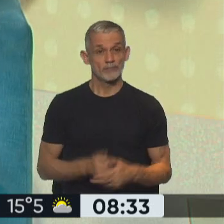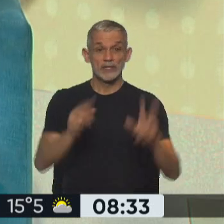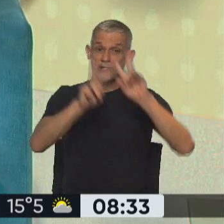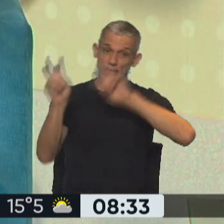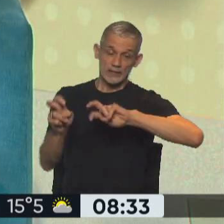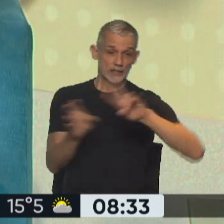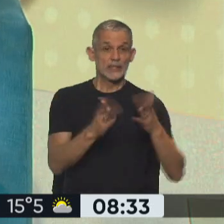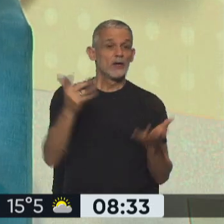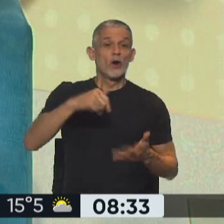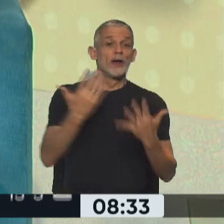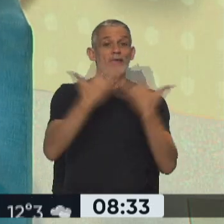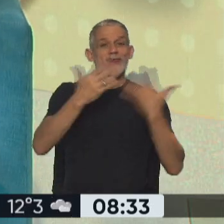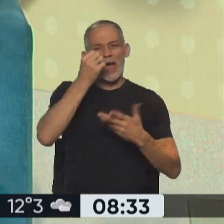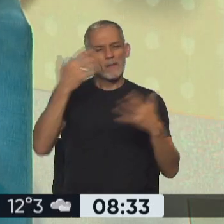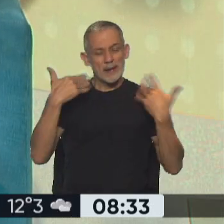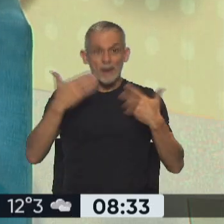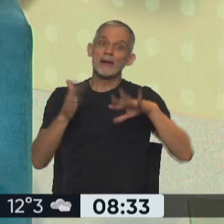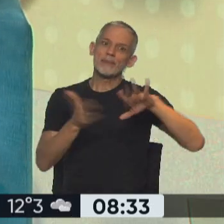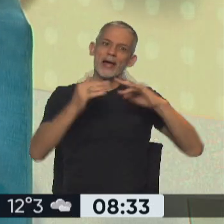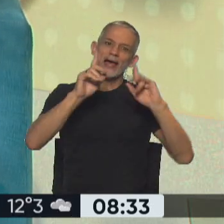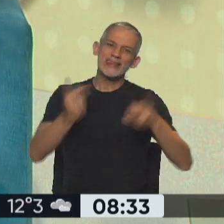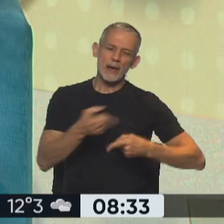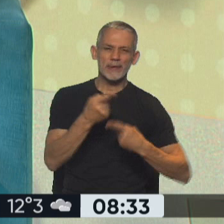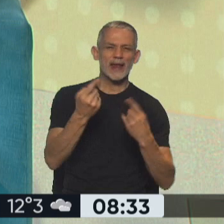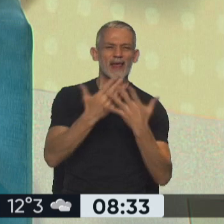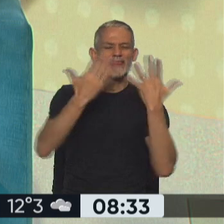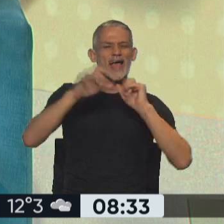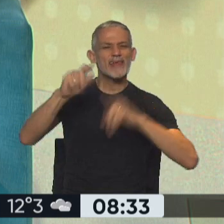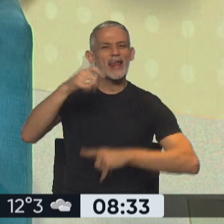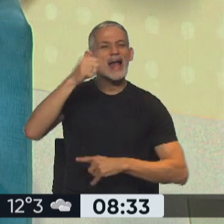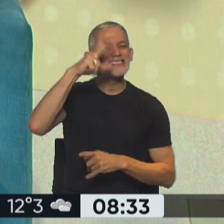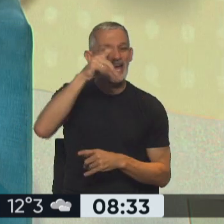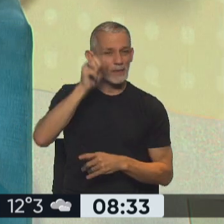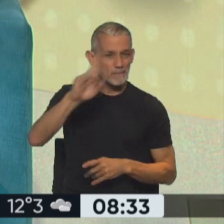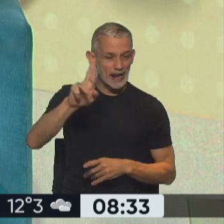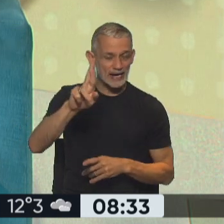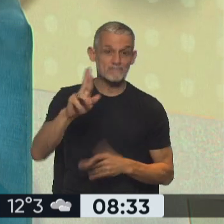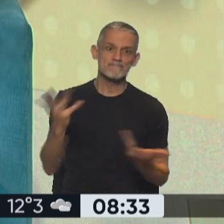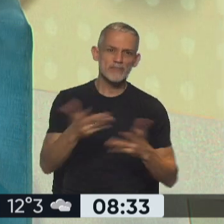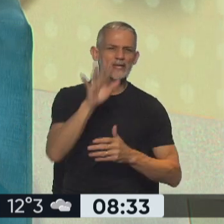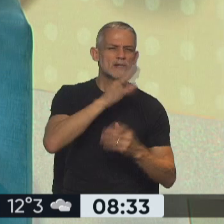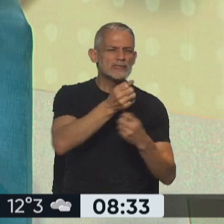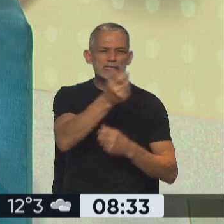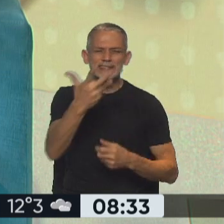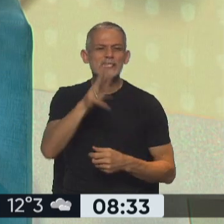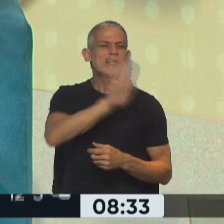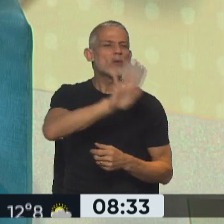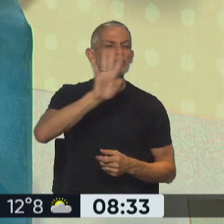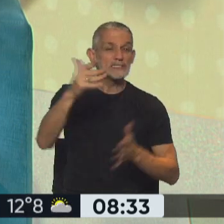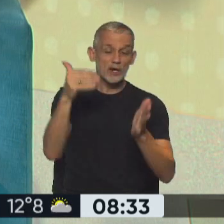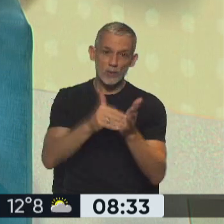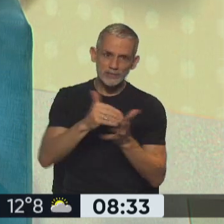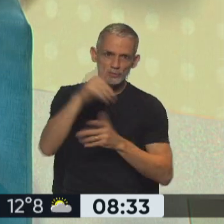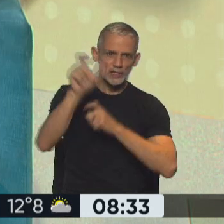Cambiamos de tema porque hoy es el día de la primavera, pero también es el día del Alzheimer y 55 millones de personas